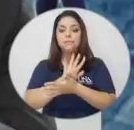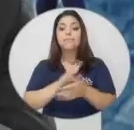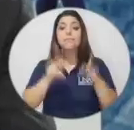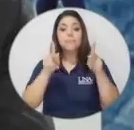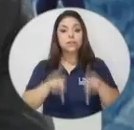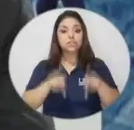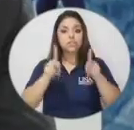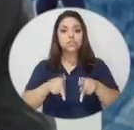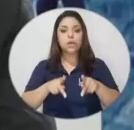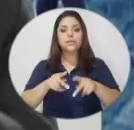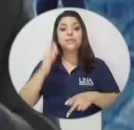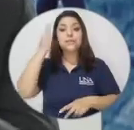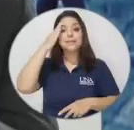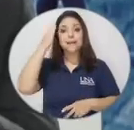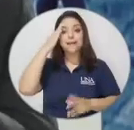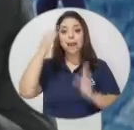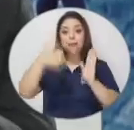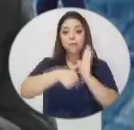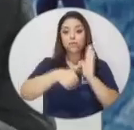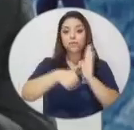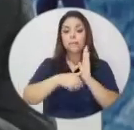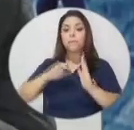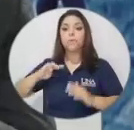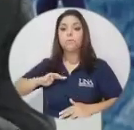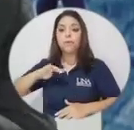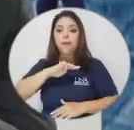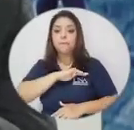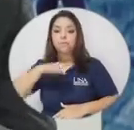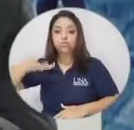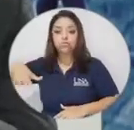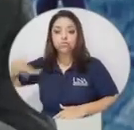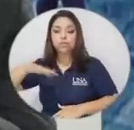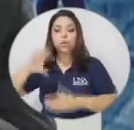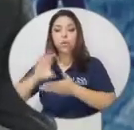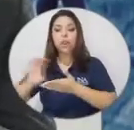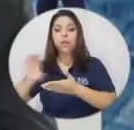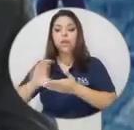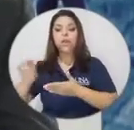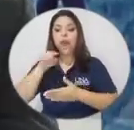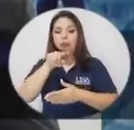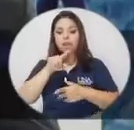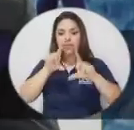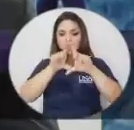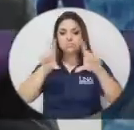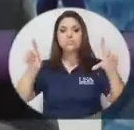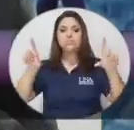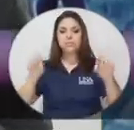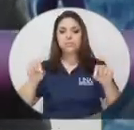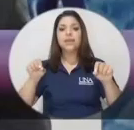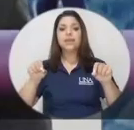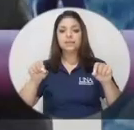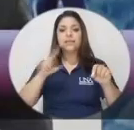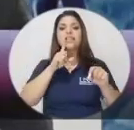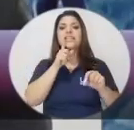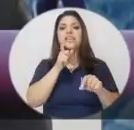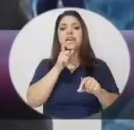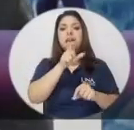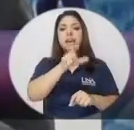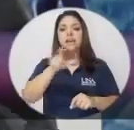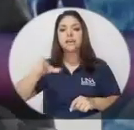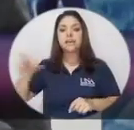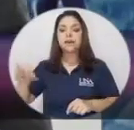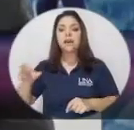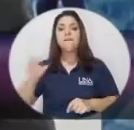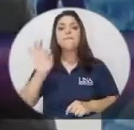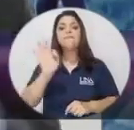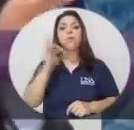por compromisarios, en la papeleta viene el nombre de los tiquetes de las fórmulas presidenciales, no de los compromisarios por los